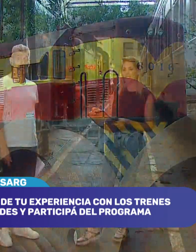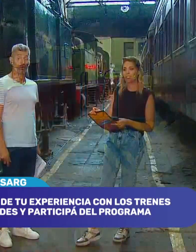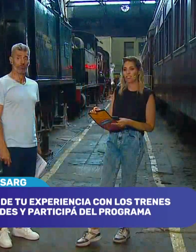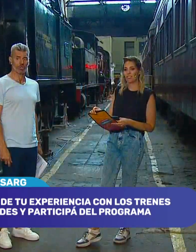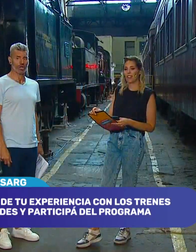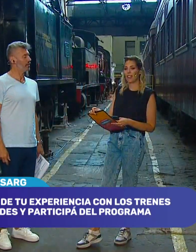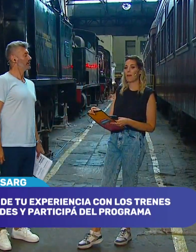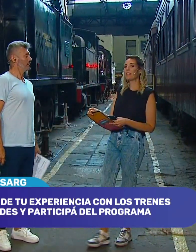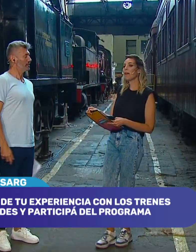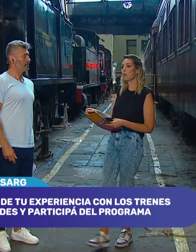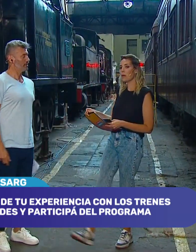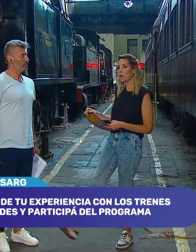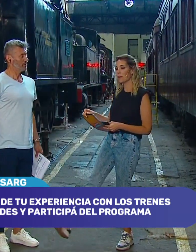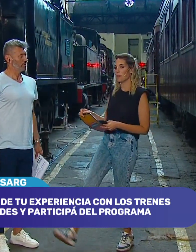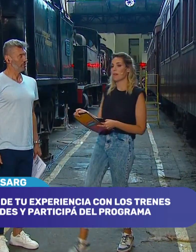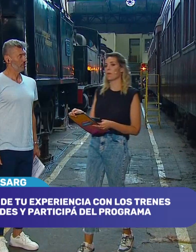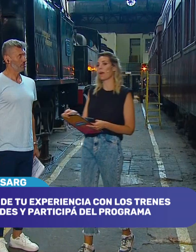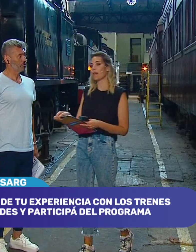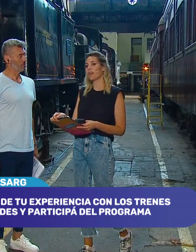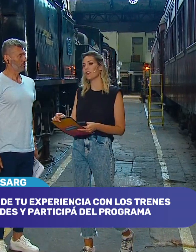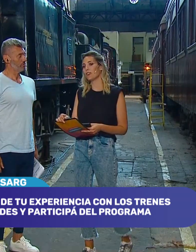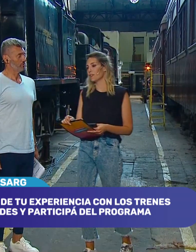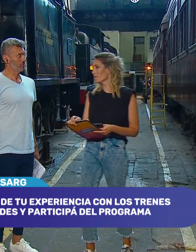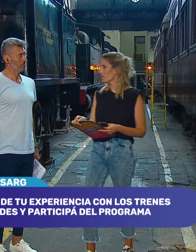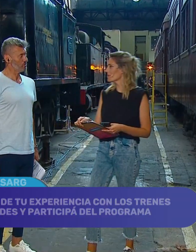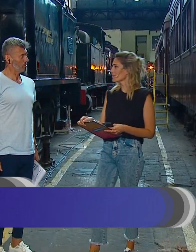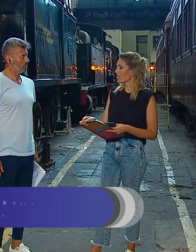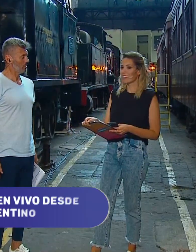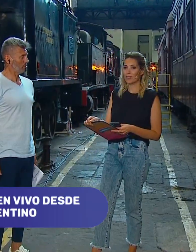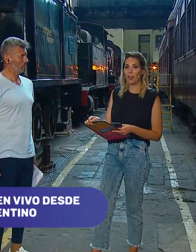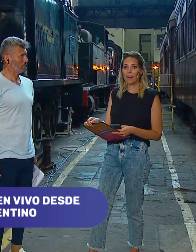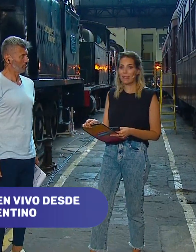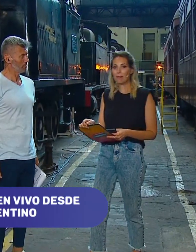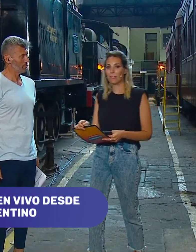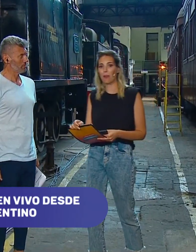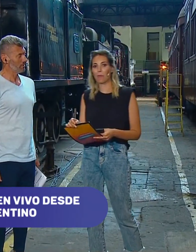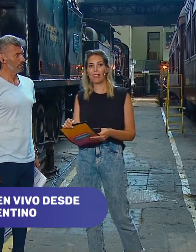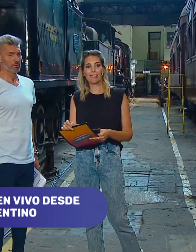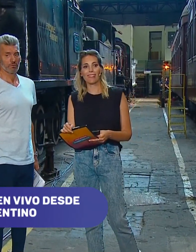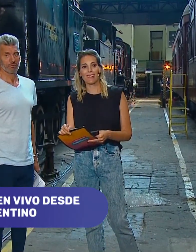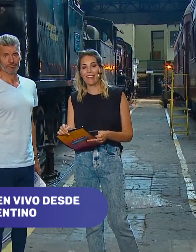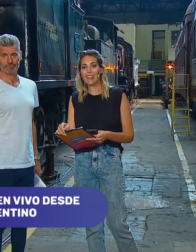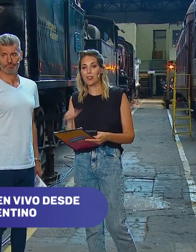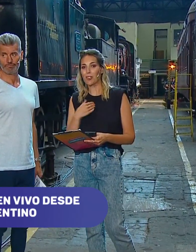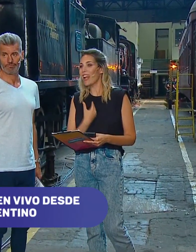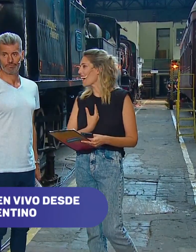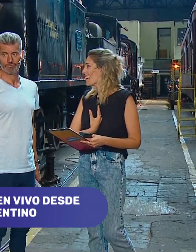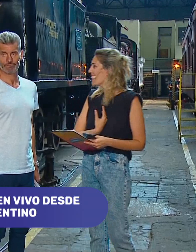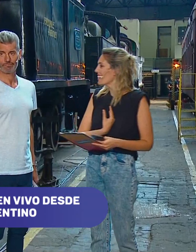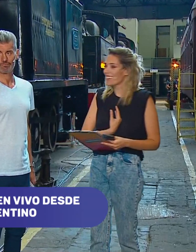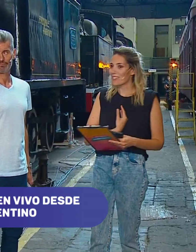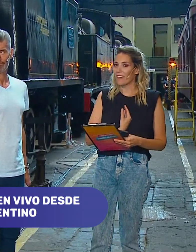esa locomotora. ¿Levantaba los pies vos cuando pasabas por la vía, Goico? ¿Cómo? ¿No levantaban ustedes los pies? ¿Era yo